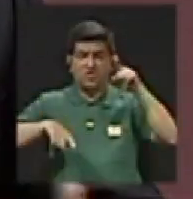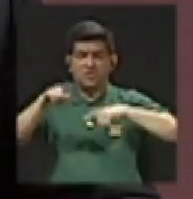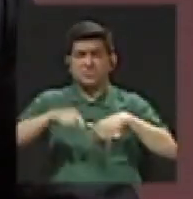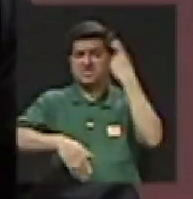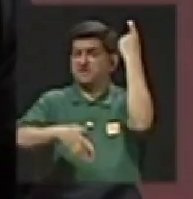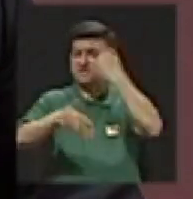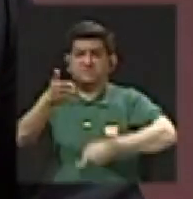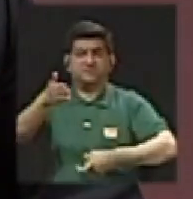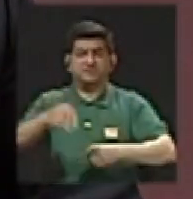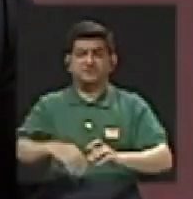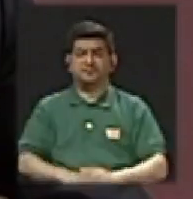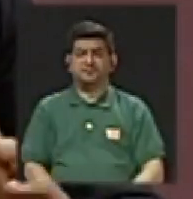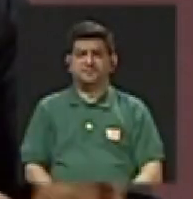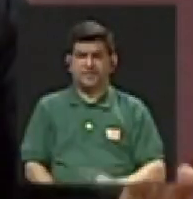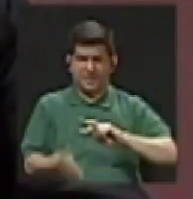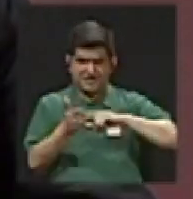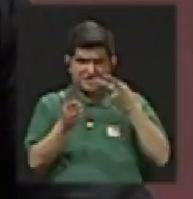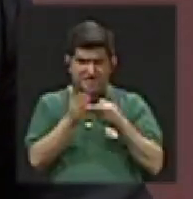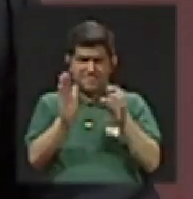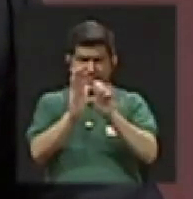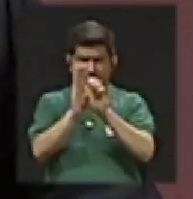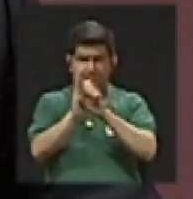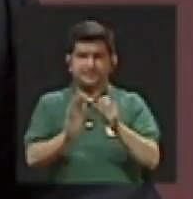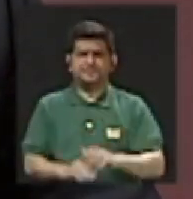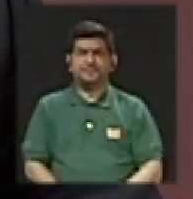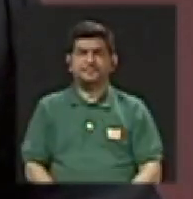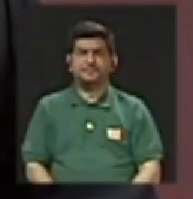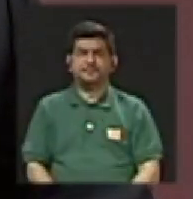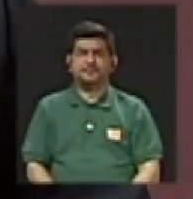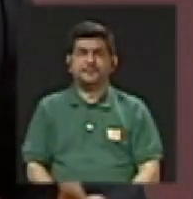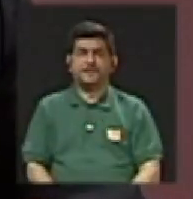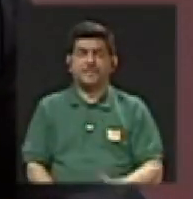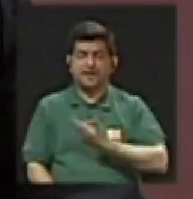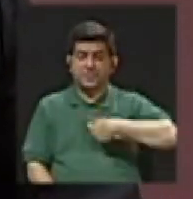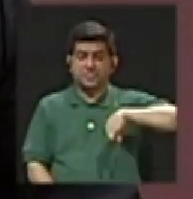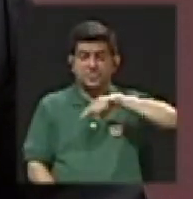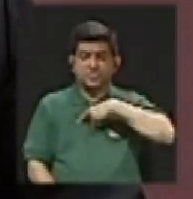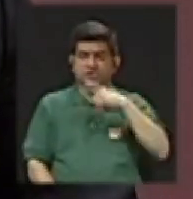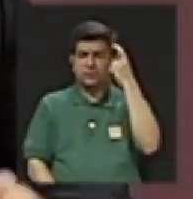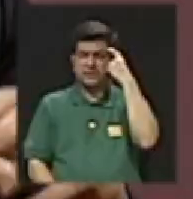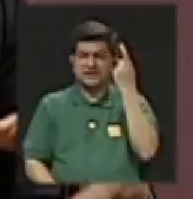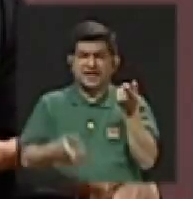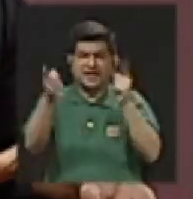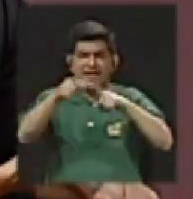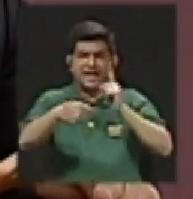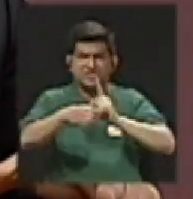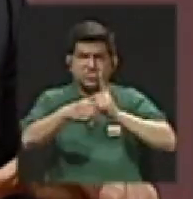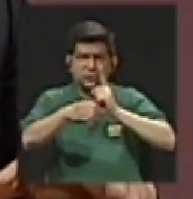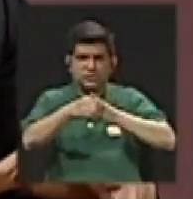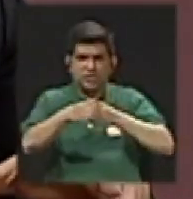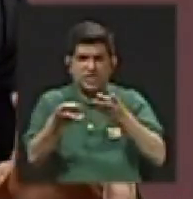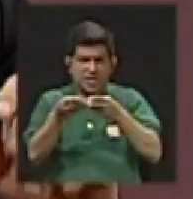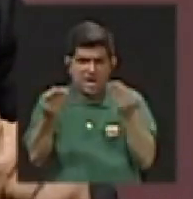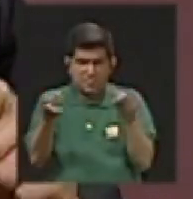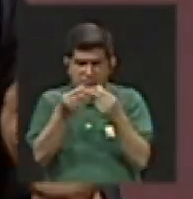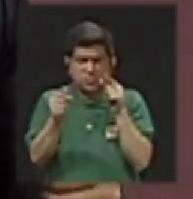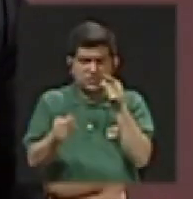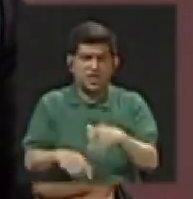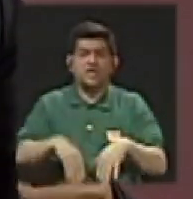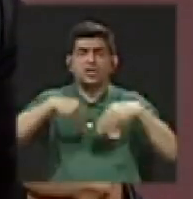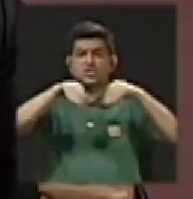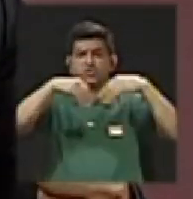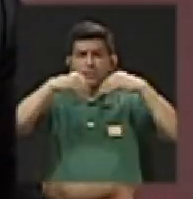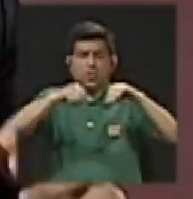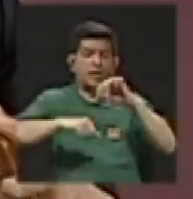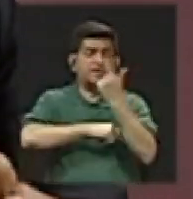brutas. Es decir, por ejemplo, si tomamos el caso de China, por ejemplo, si China produce o le